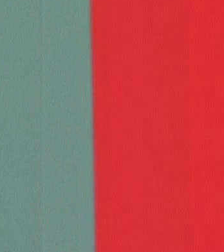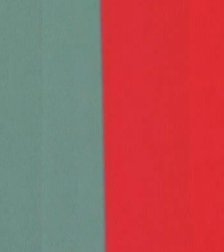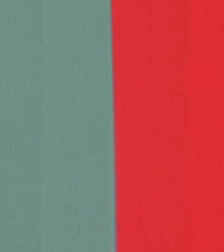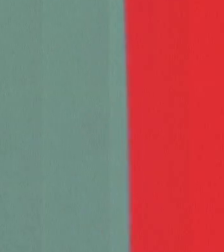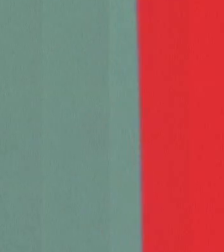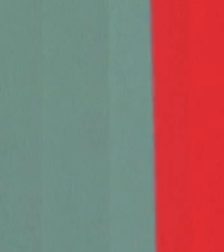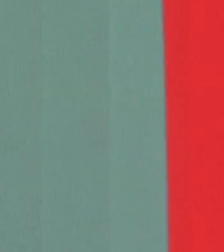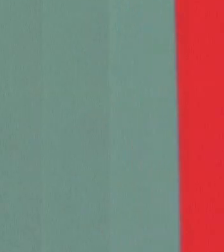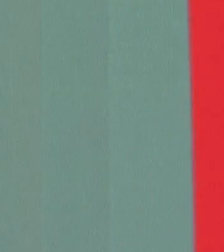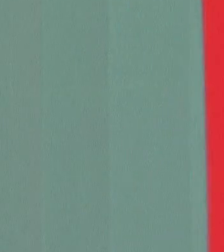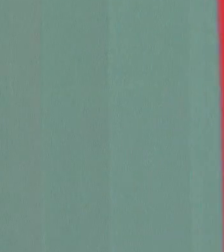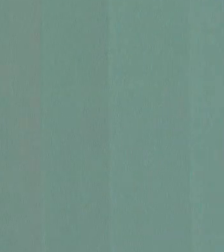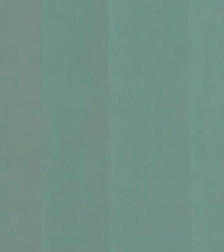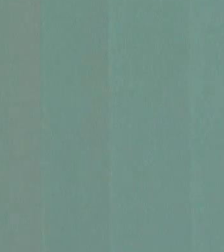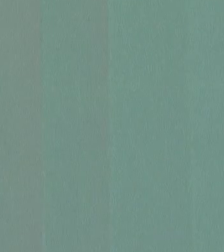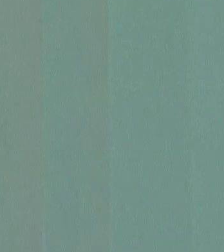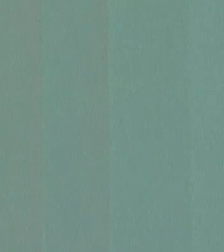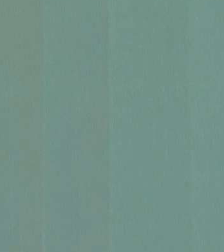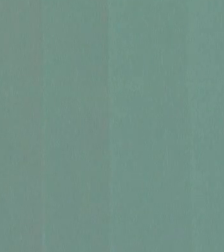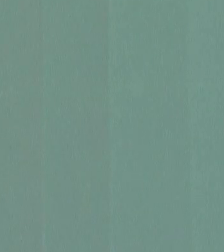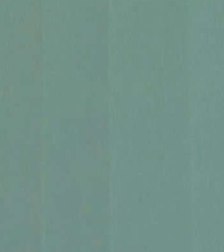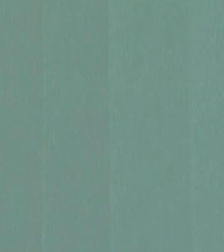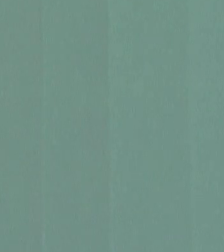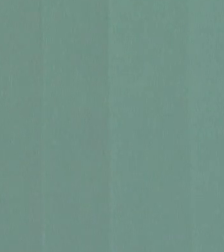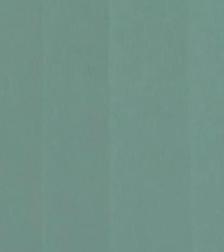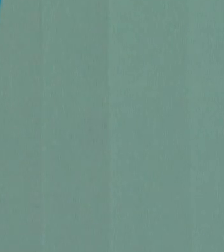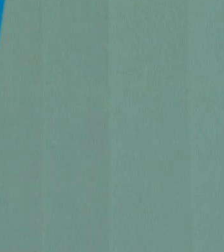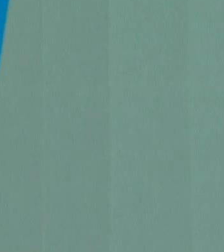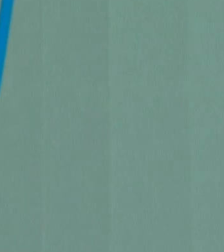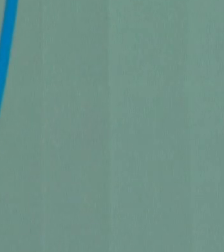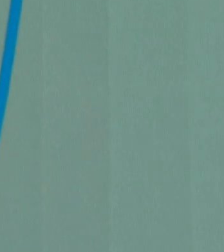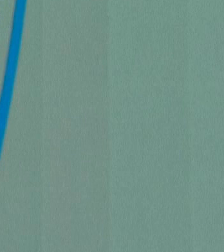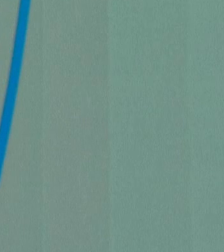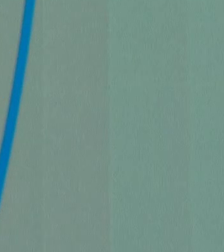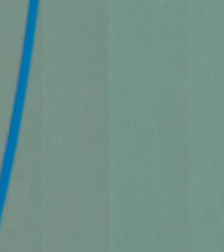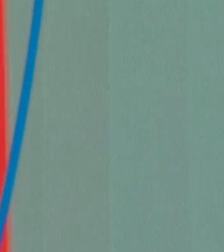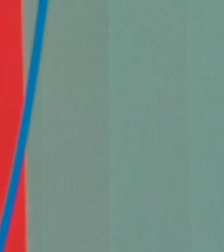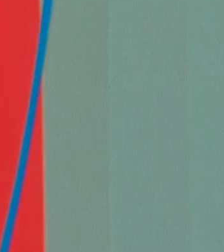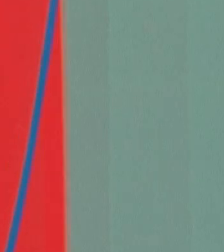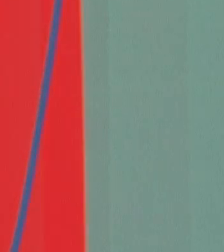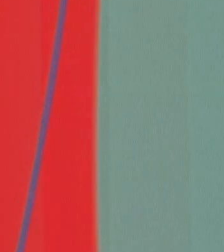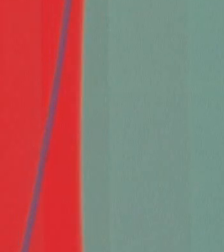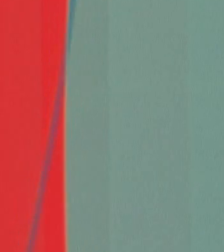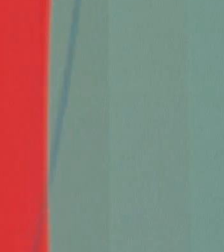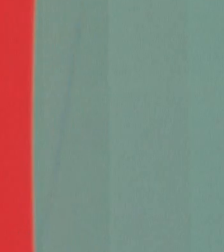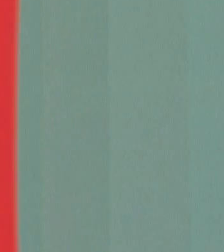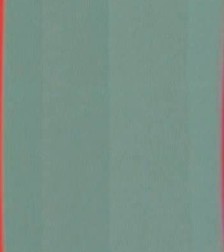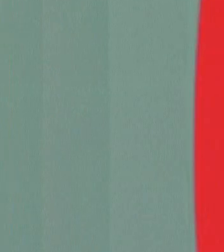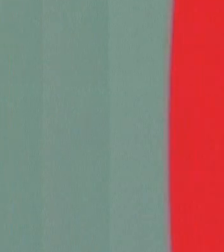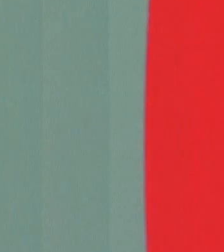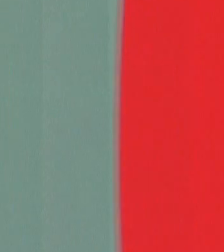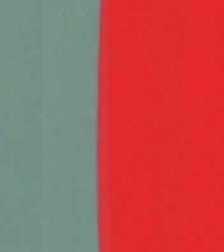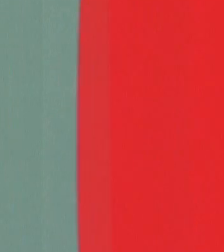Congreso, estará reunido con representantes legislativos, también del Poder Judicial, y encuentros varios con empresarios. Vamos a estar, por supuesto,